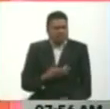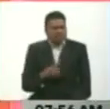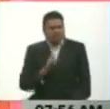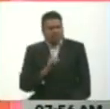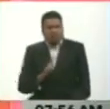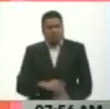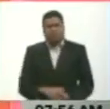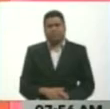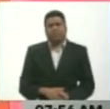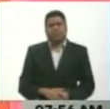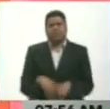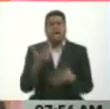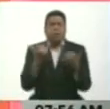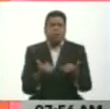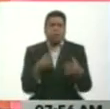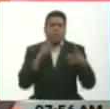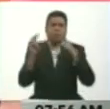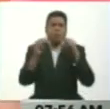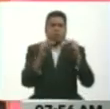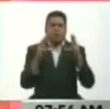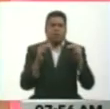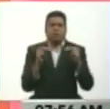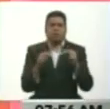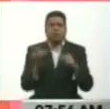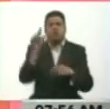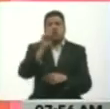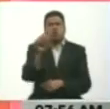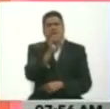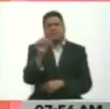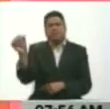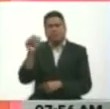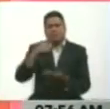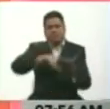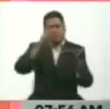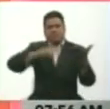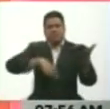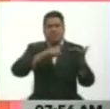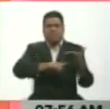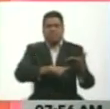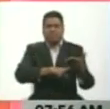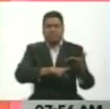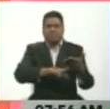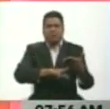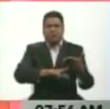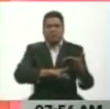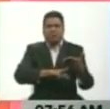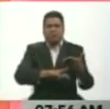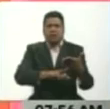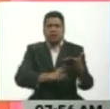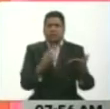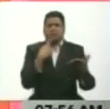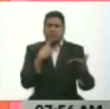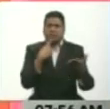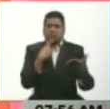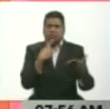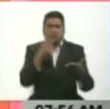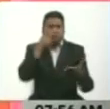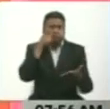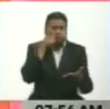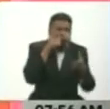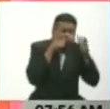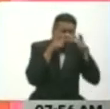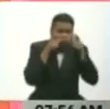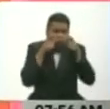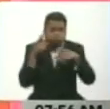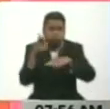jugado los medios de comunicación, ya hace una semana mañana el jefe de Estado firmó el decreto de excepción, de estado de excepción y una extensión de 60